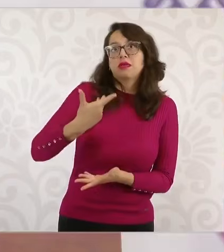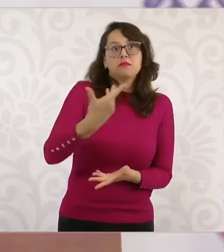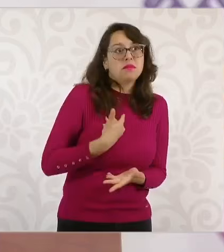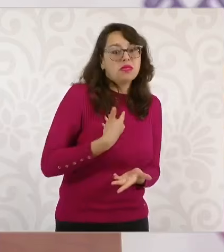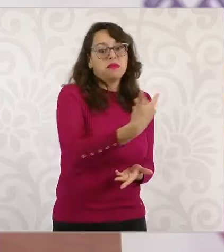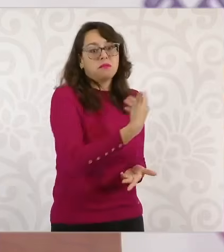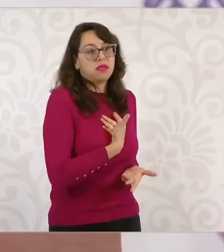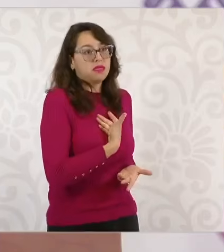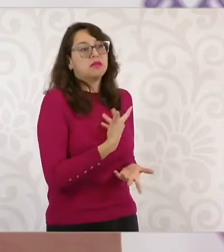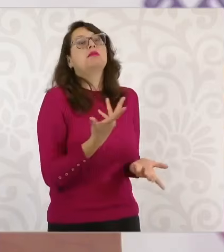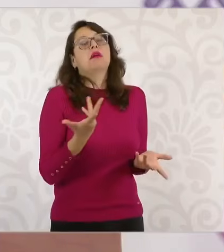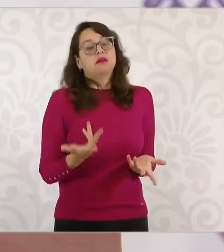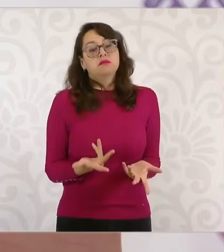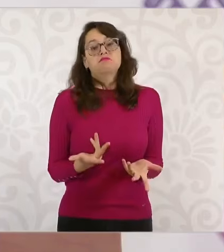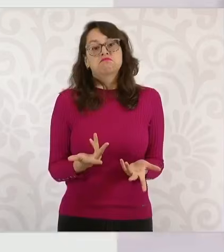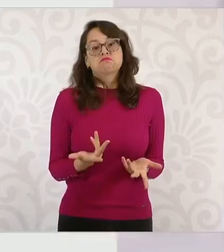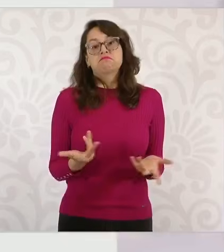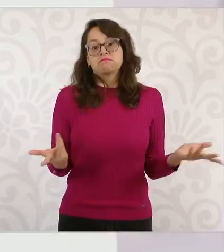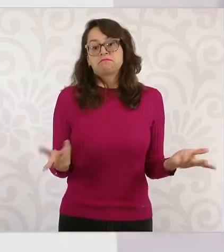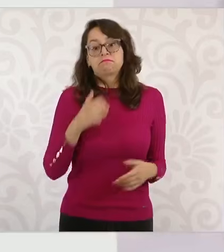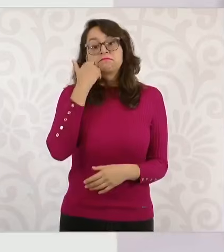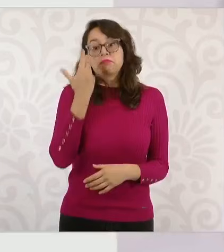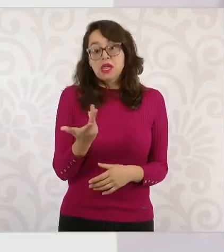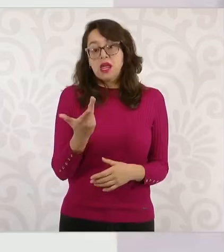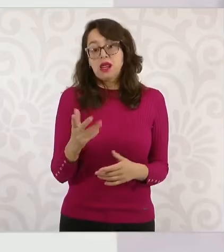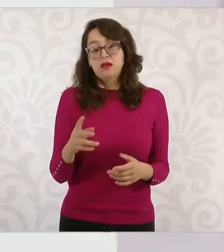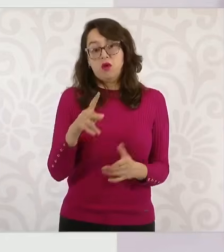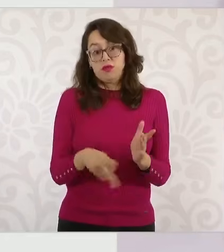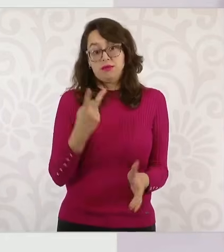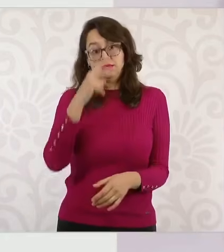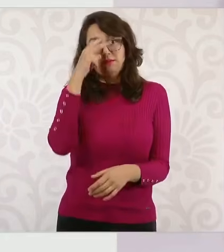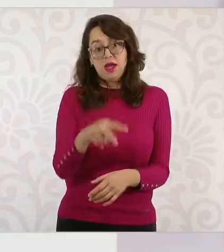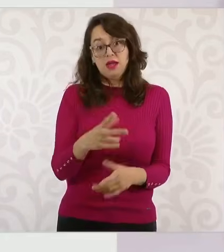países que deseen incorporar a México.